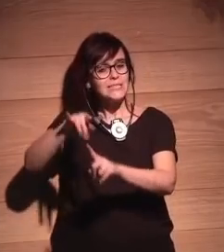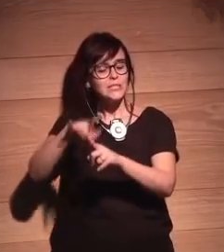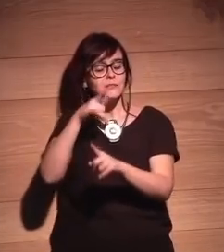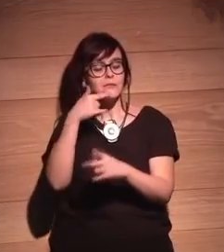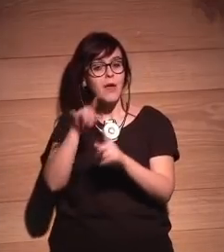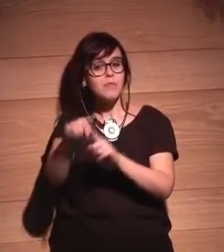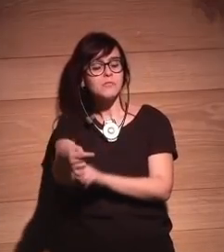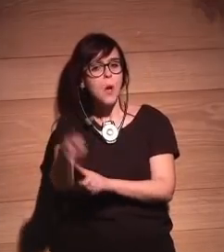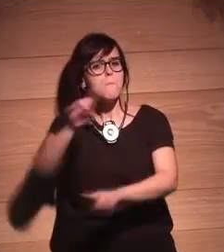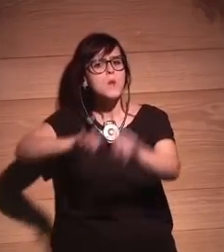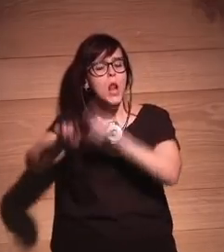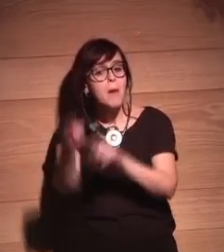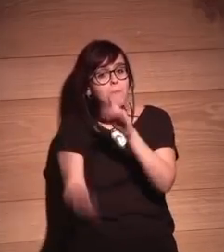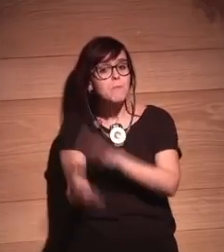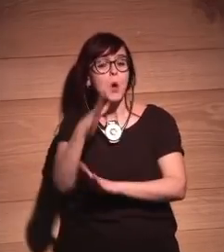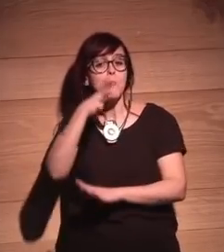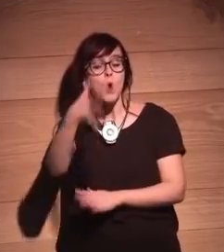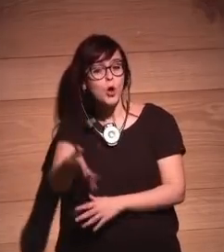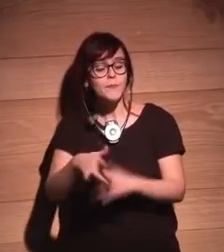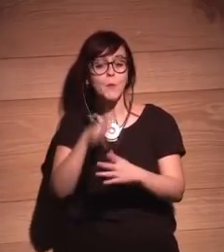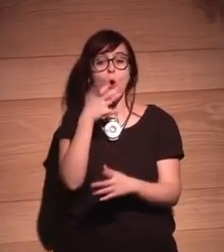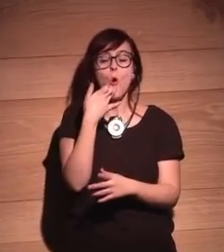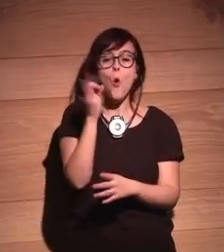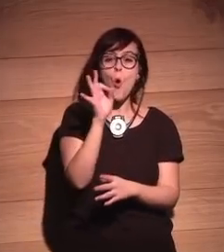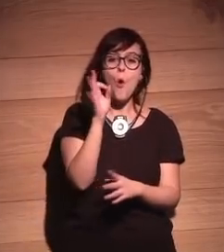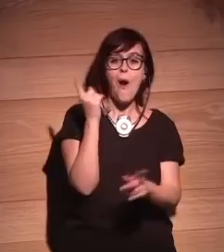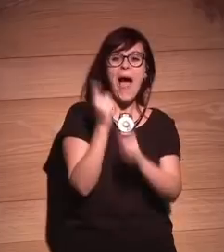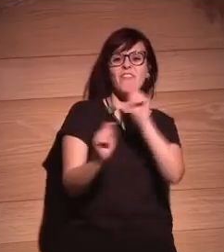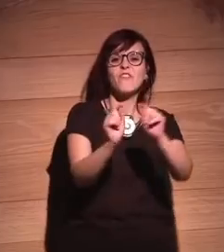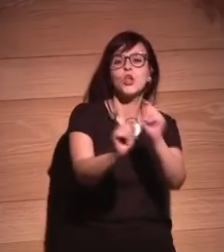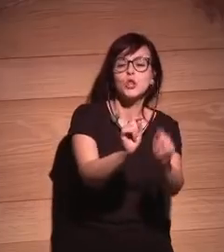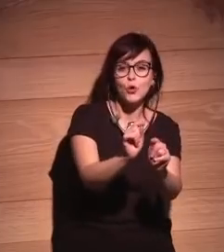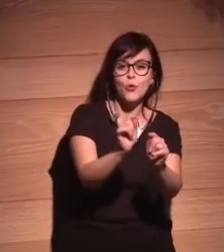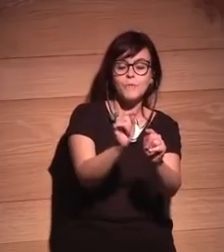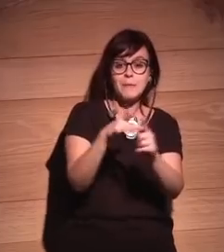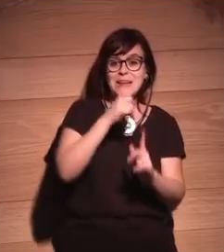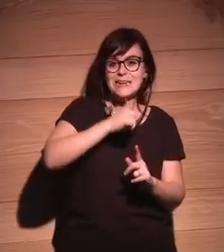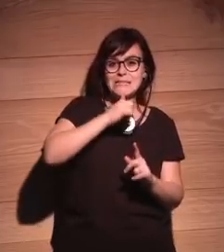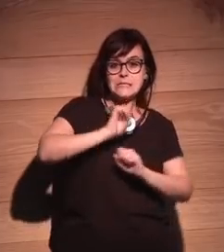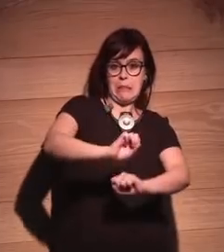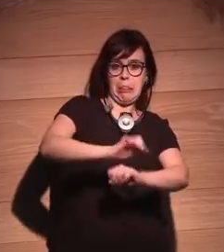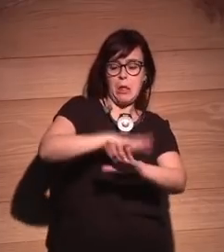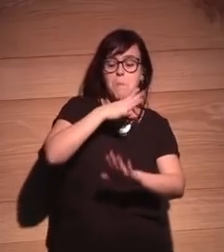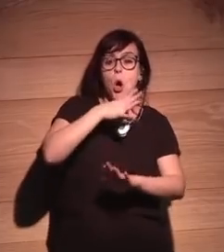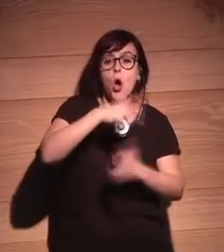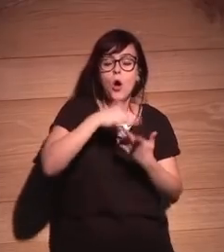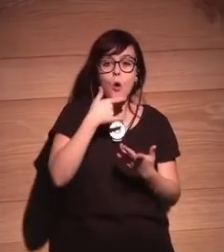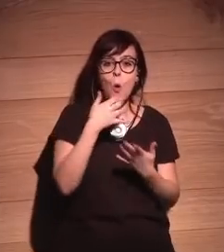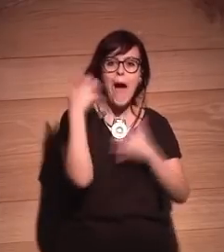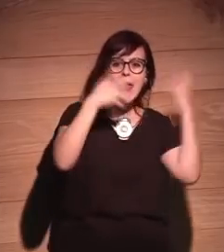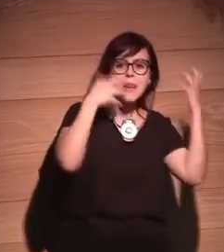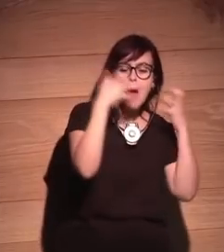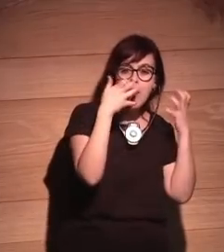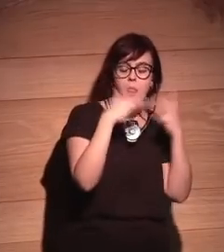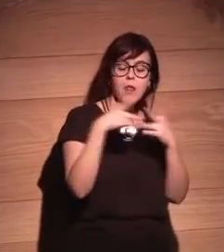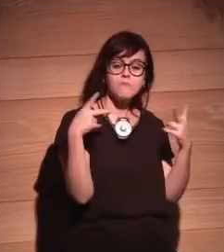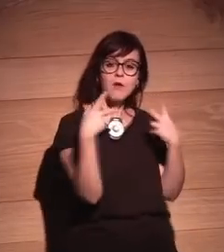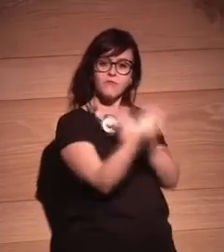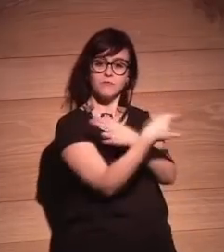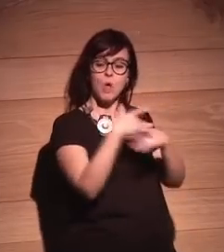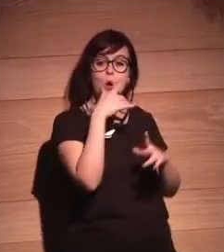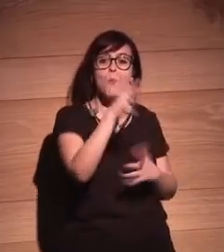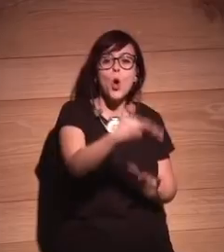el impacto de la resistencia a los antibióticos, porque tenemos que dejar de dar tantos antibióticos a los animales. La